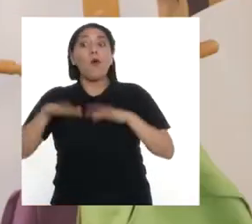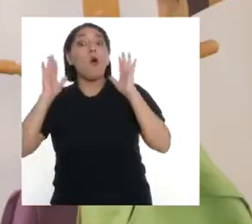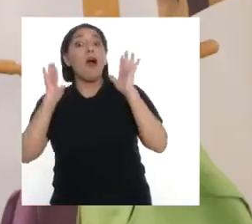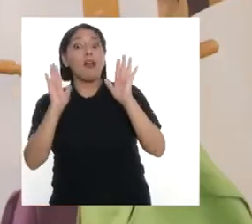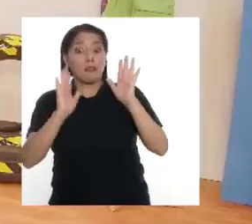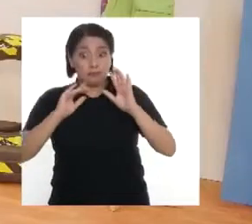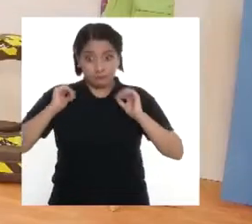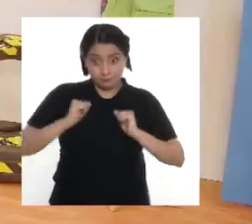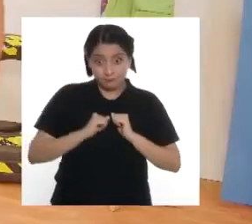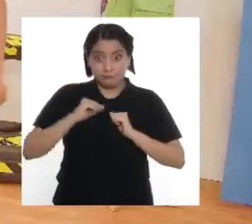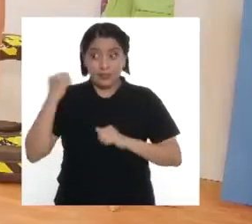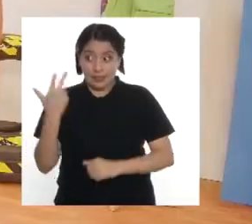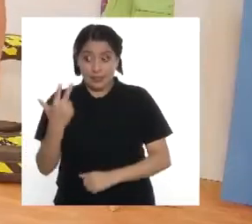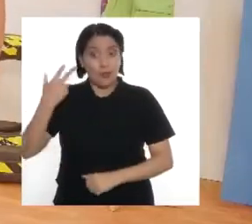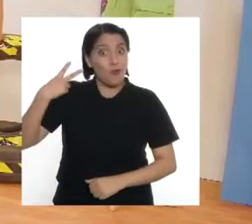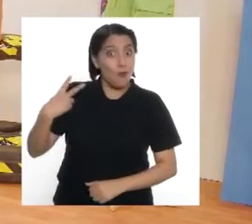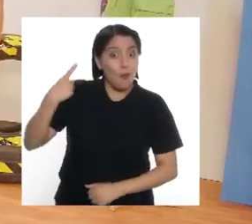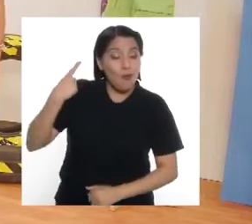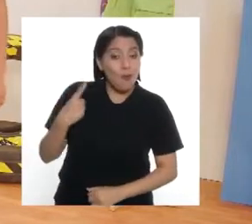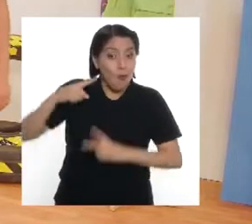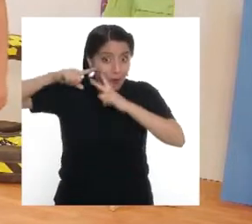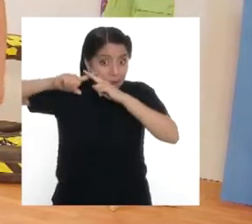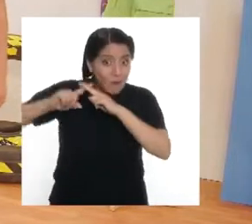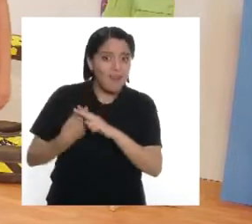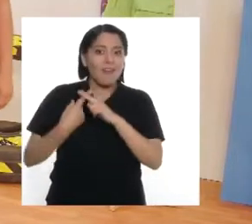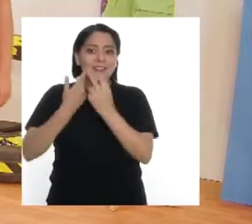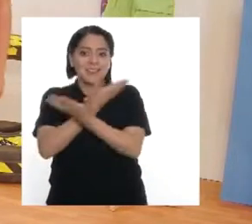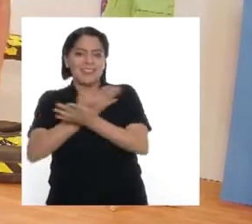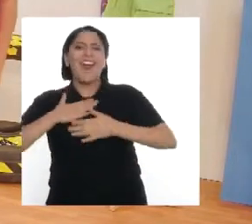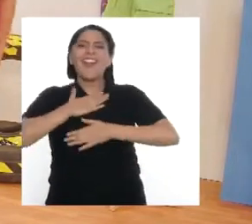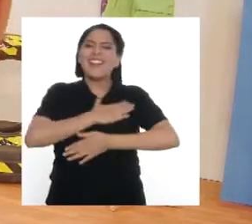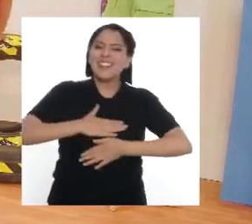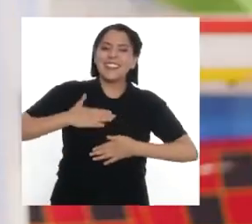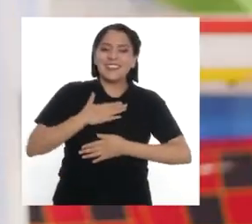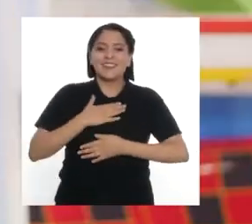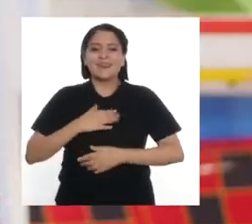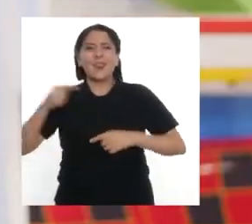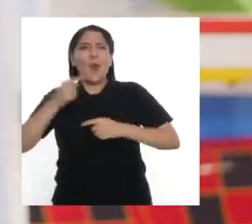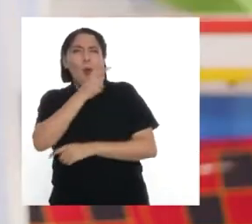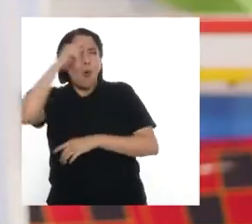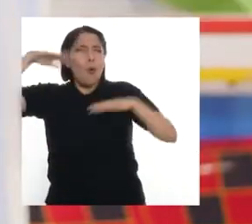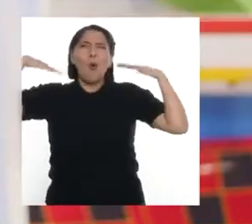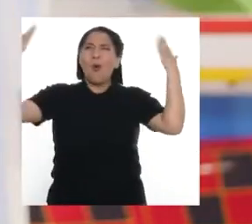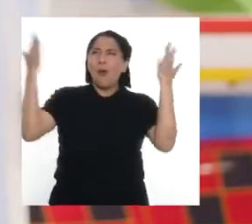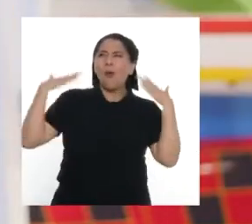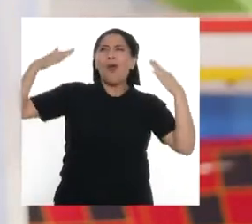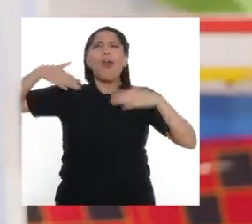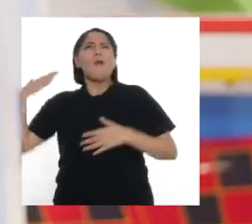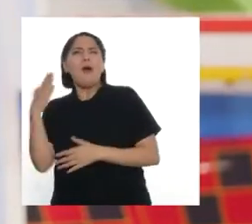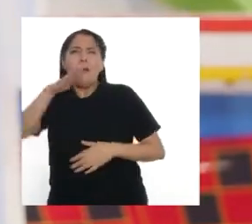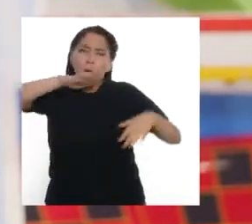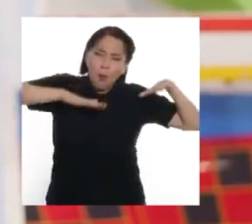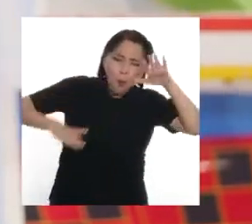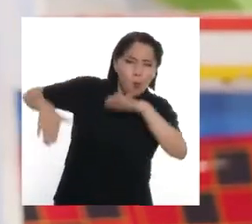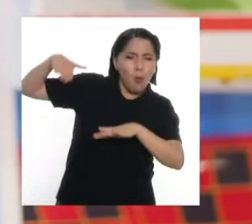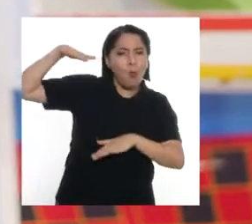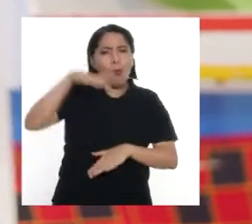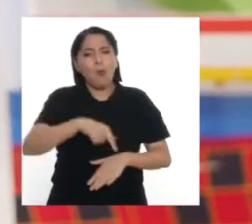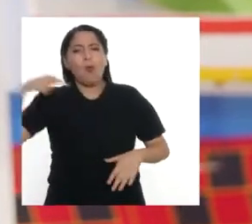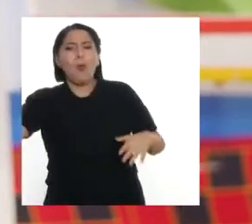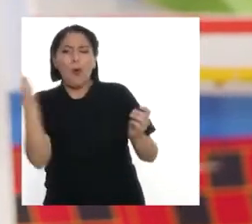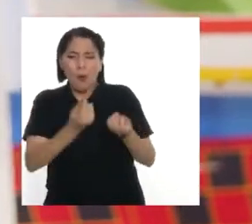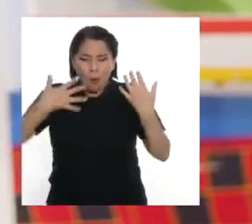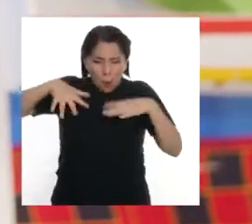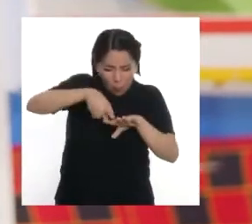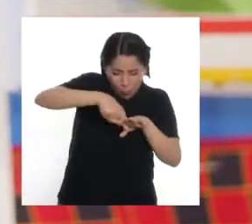Atentos a la cuenta regresiva. 3, 2, 1, a divertirse. En el verano vamos a la playa y a todos